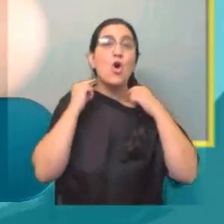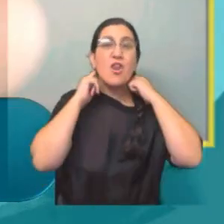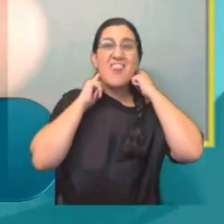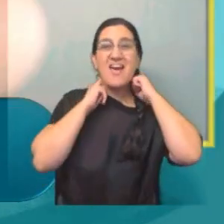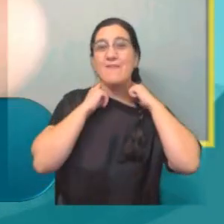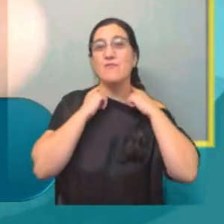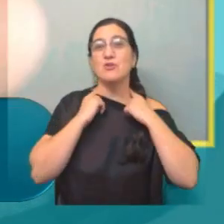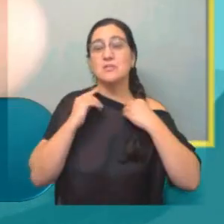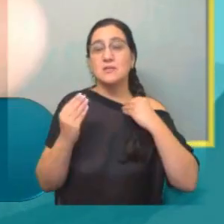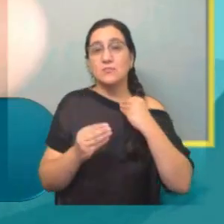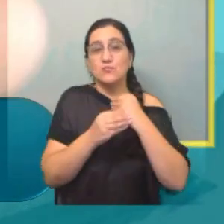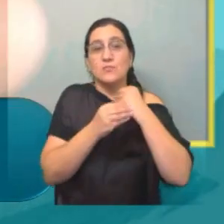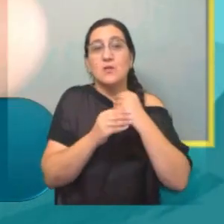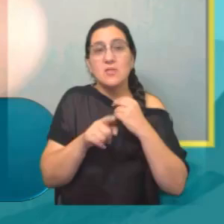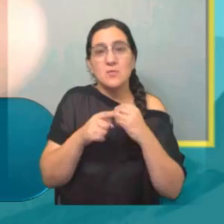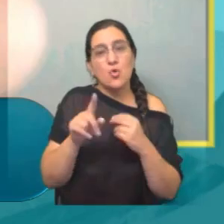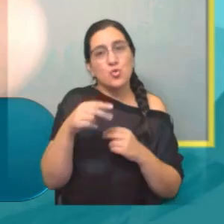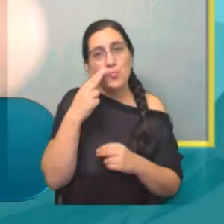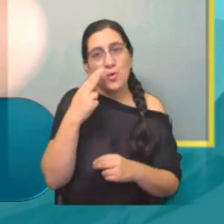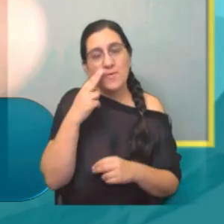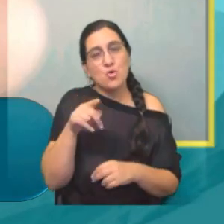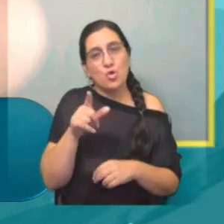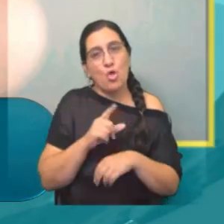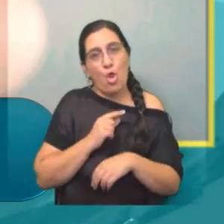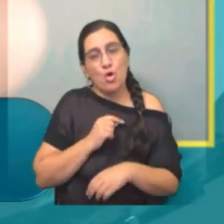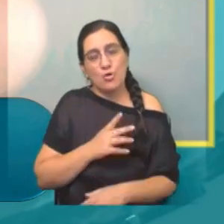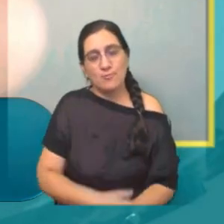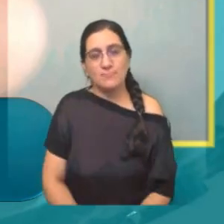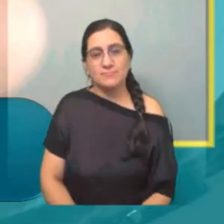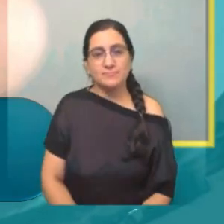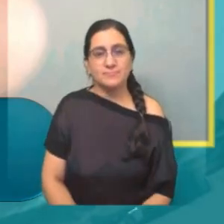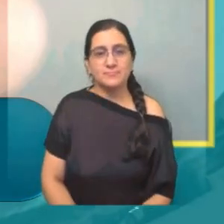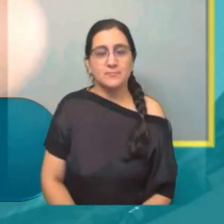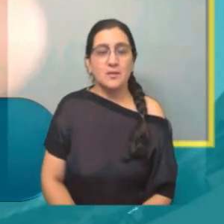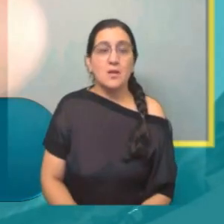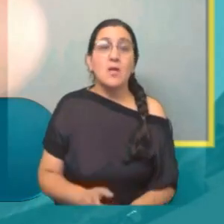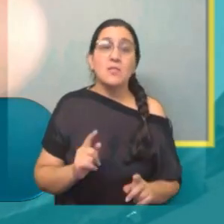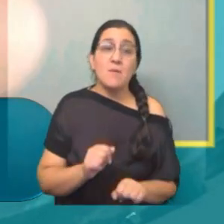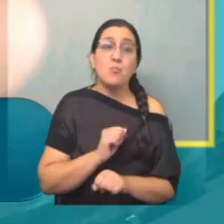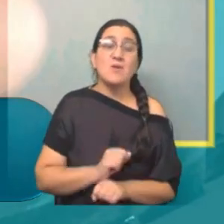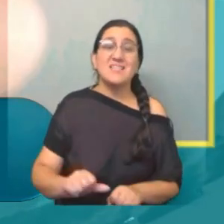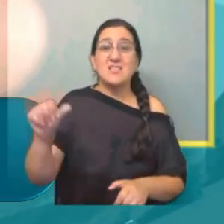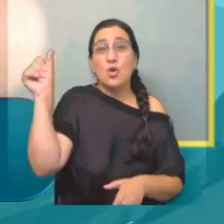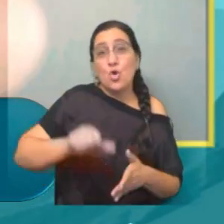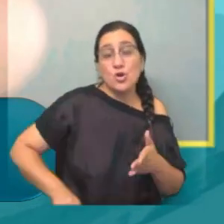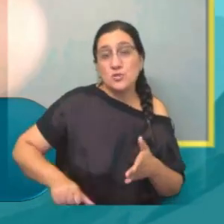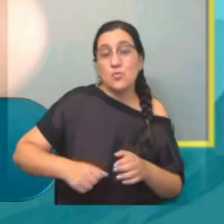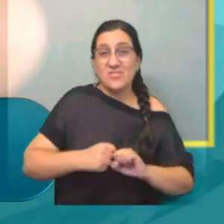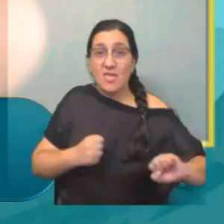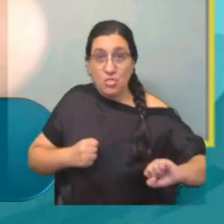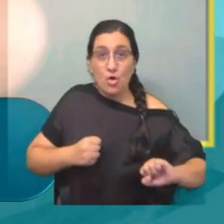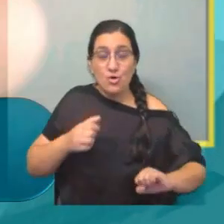después terminar provocando otro tipo de dolores para las personas. También te puede pasar que te cortes un tendón, un nervio. Ni que hablar, puede